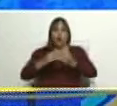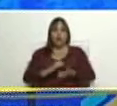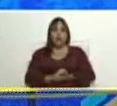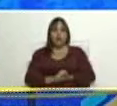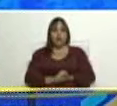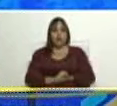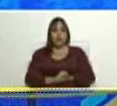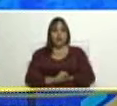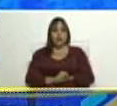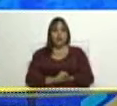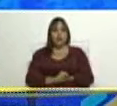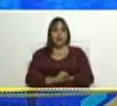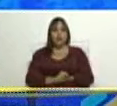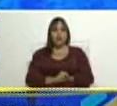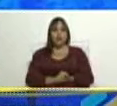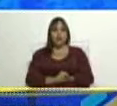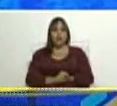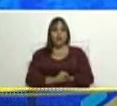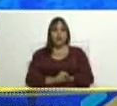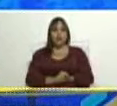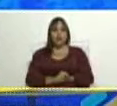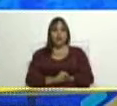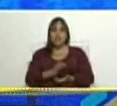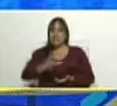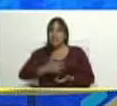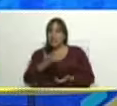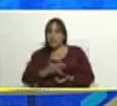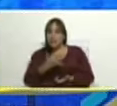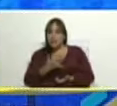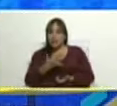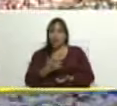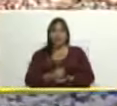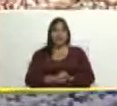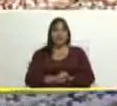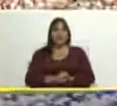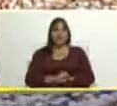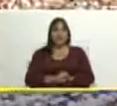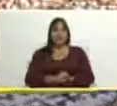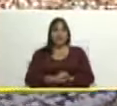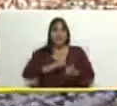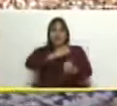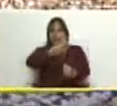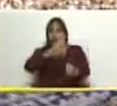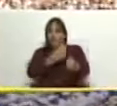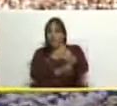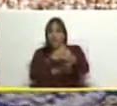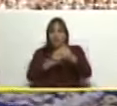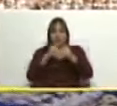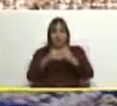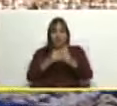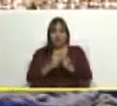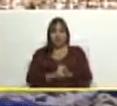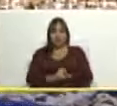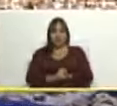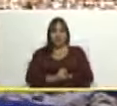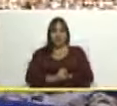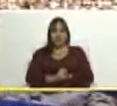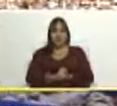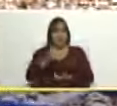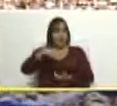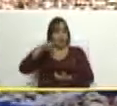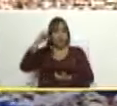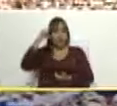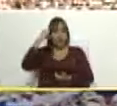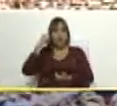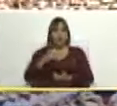y contenido espiritual, fuerza espiritual, este día,